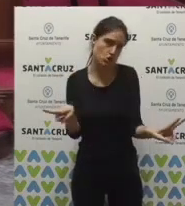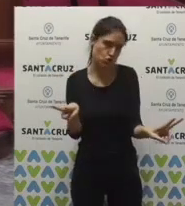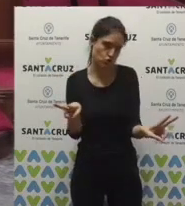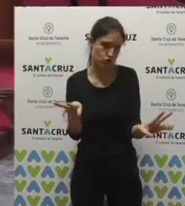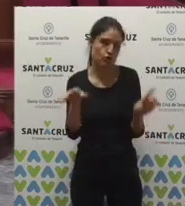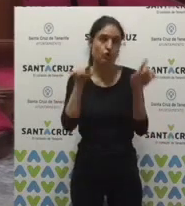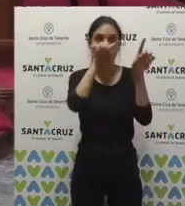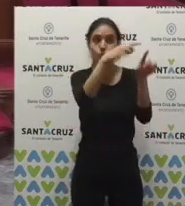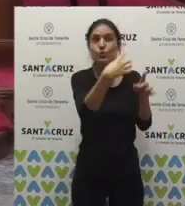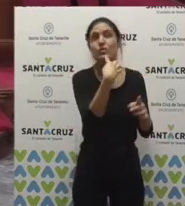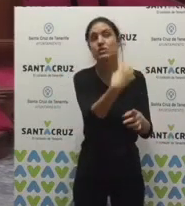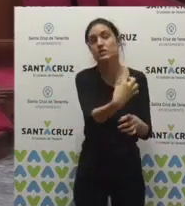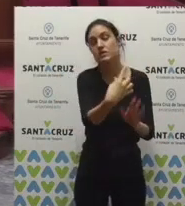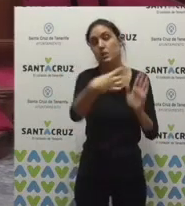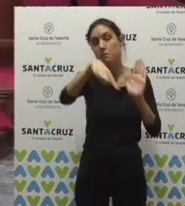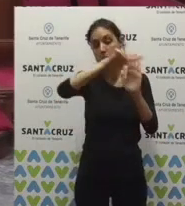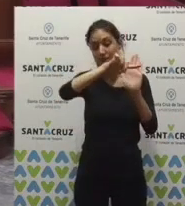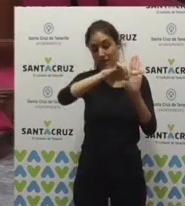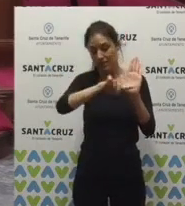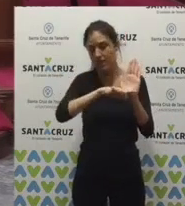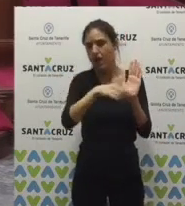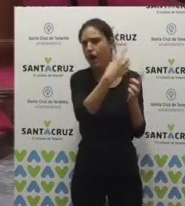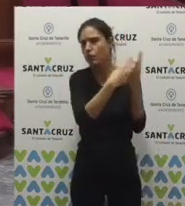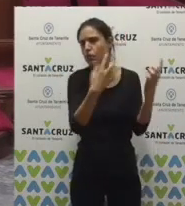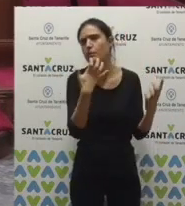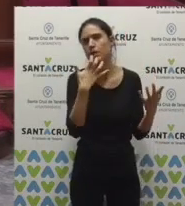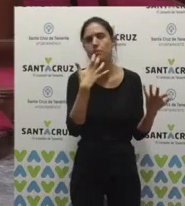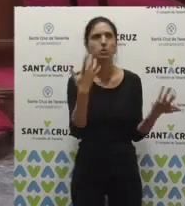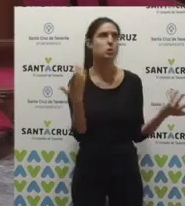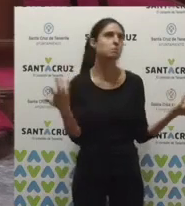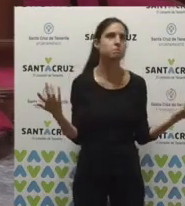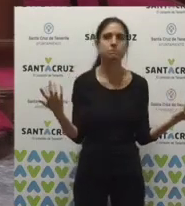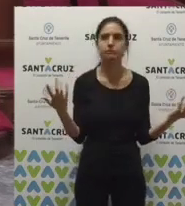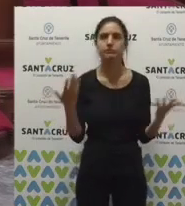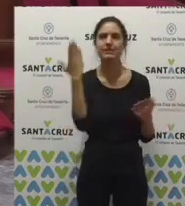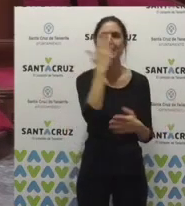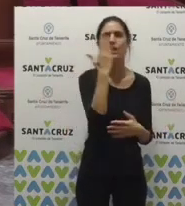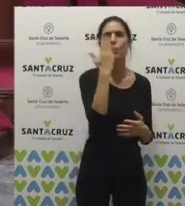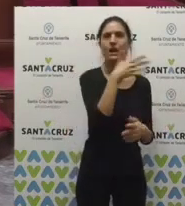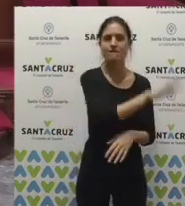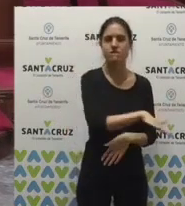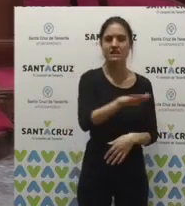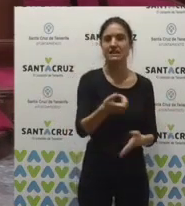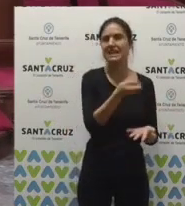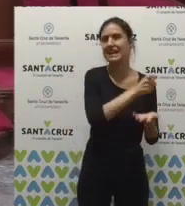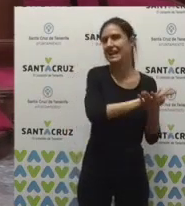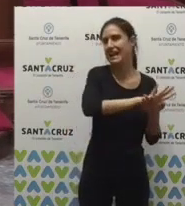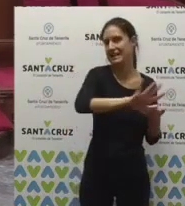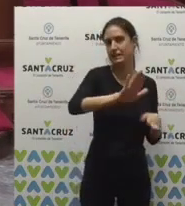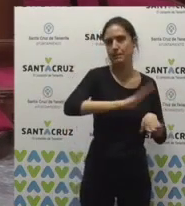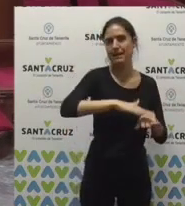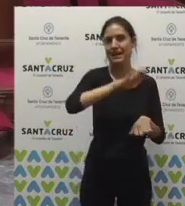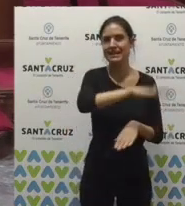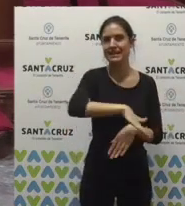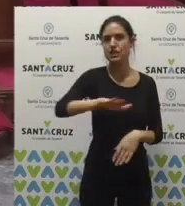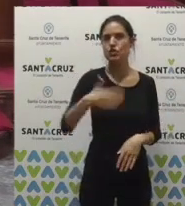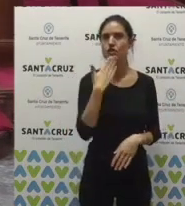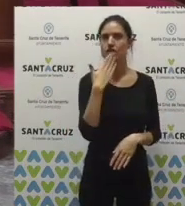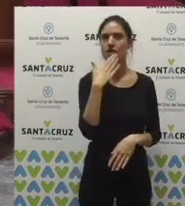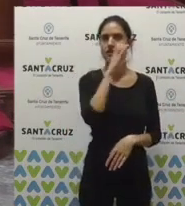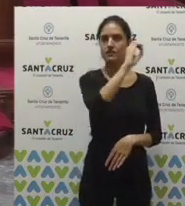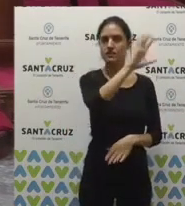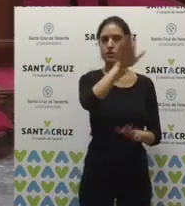dentro de sus medidas cuestiones como la gratuidad de las escuelas infantiles para los niños de 0 a 3